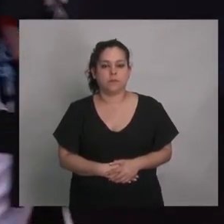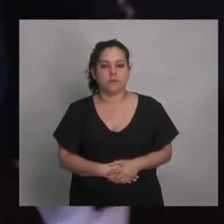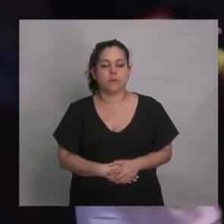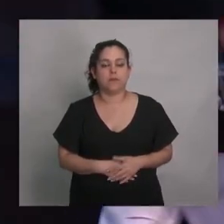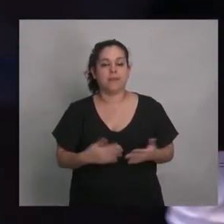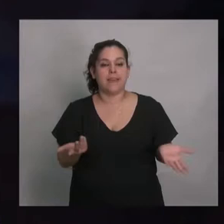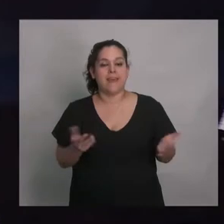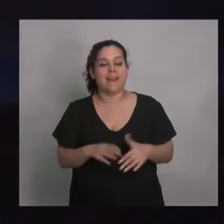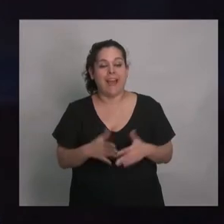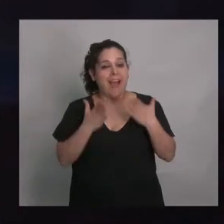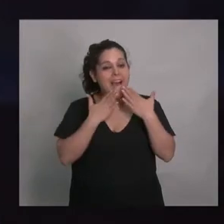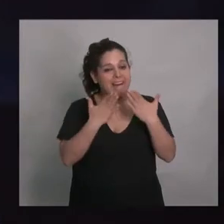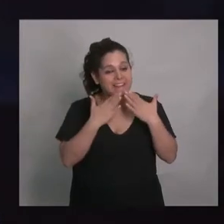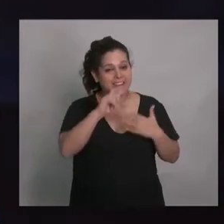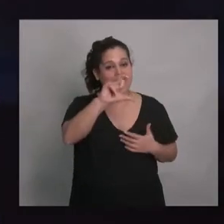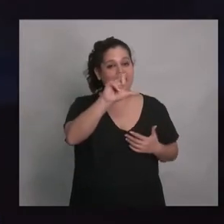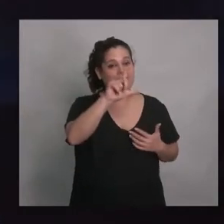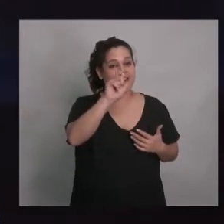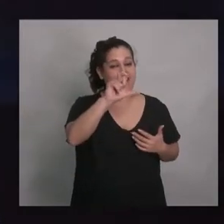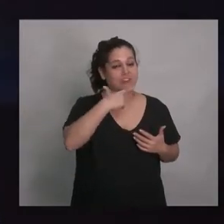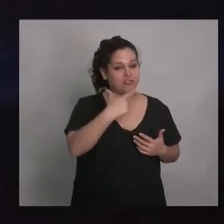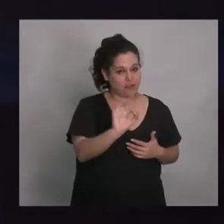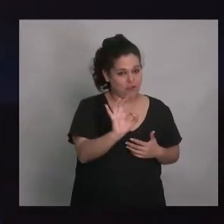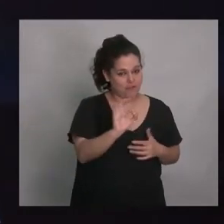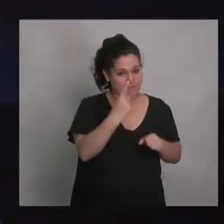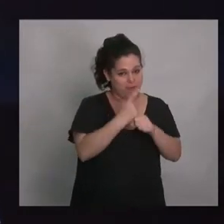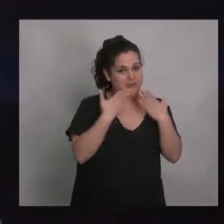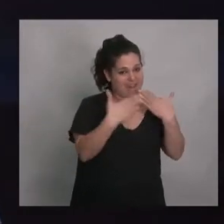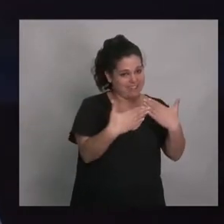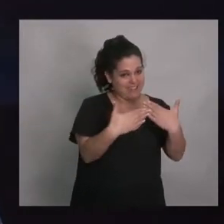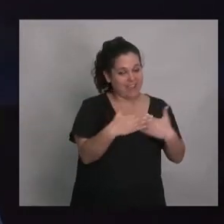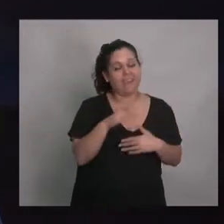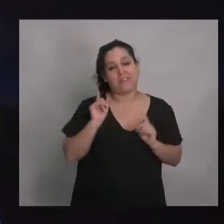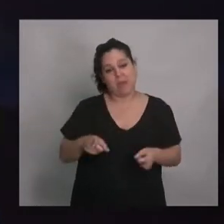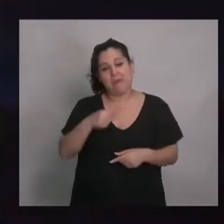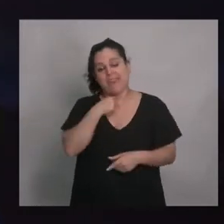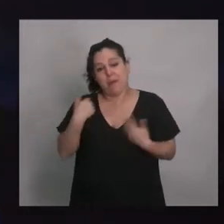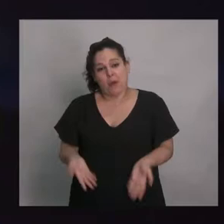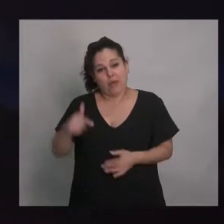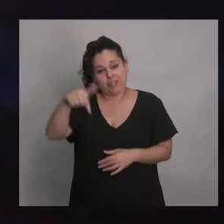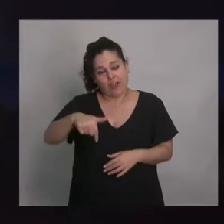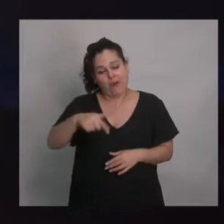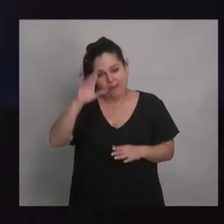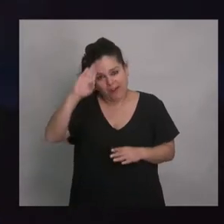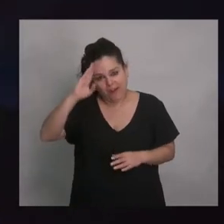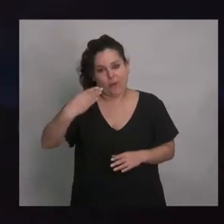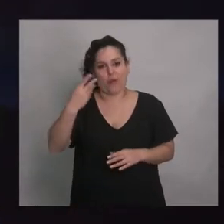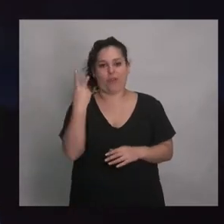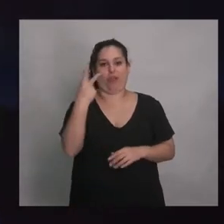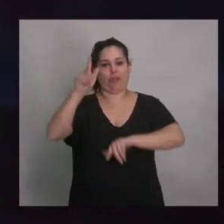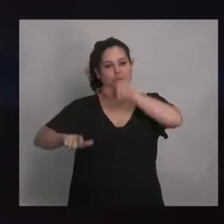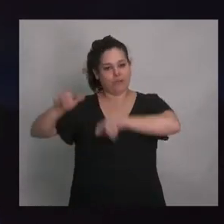además de agradecer a clarkson quiero aprovechar la oportunidad para recordar a dos personas